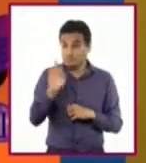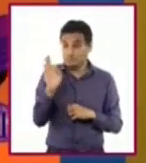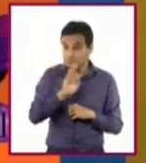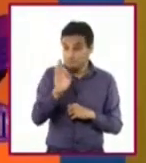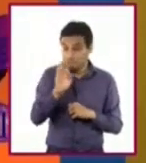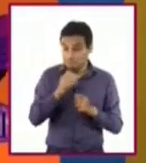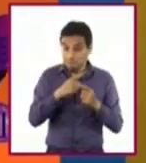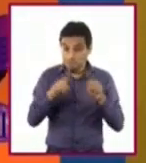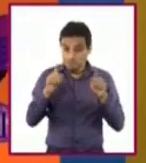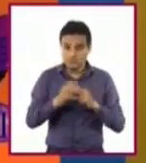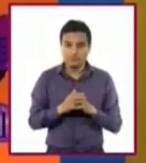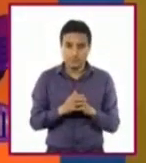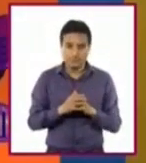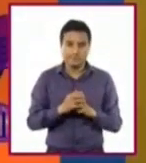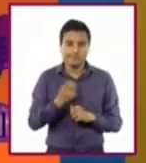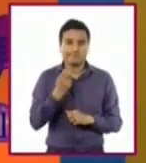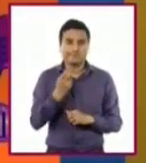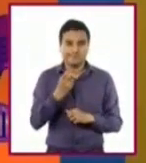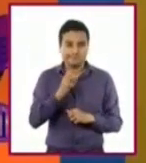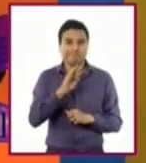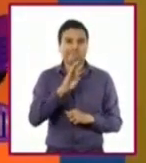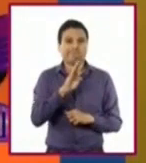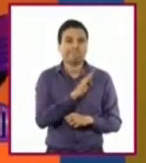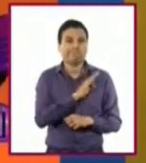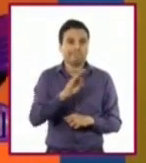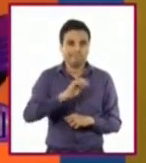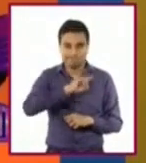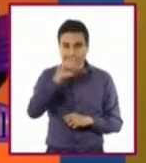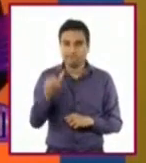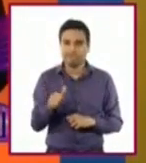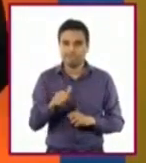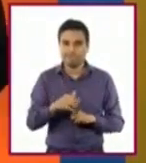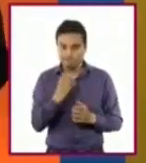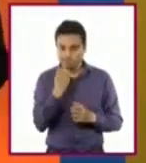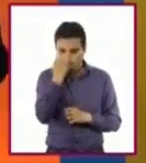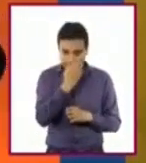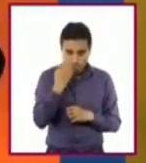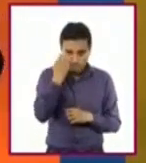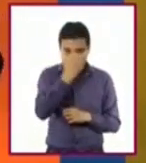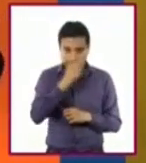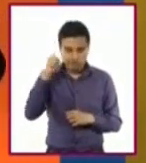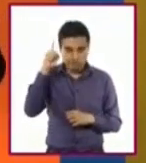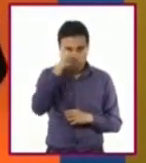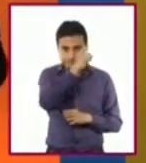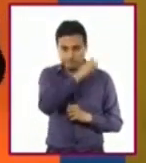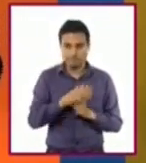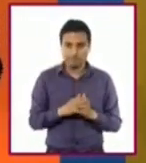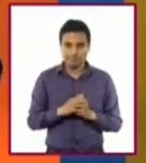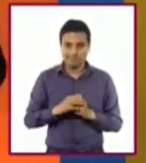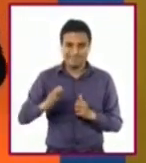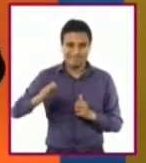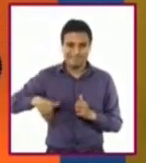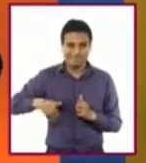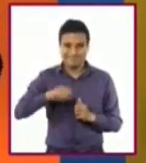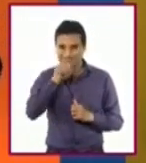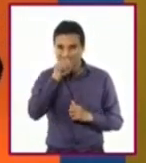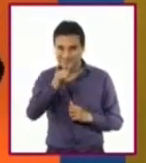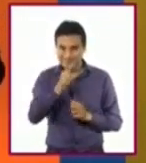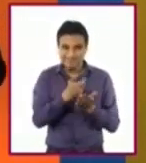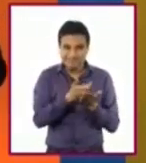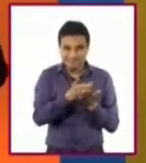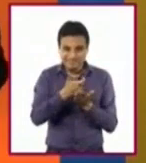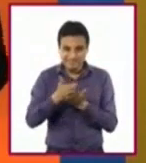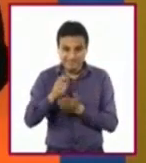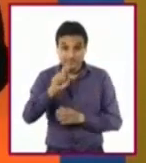valores pueden afectar considerablemente el análisis de los resultados como fue el caso de los salarios en donde